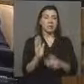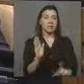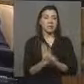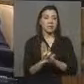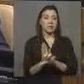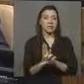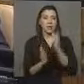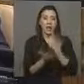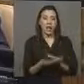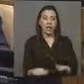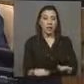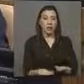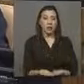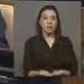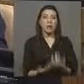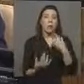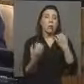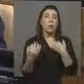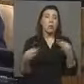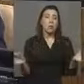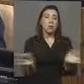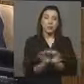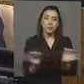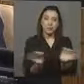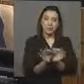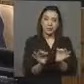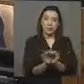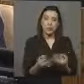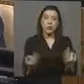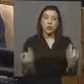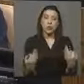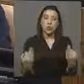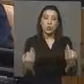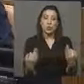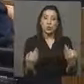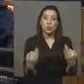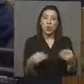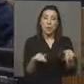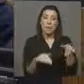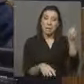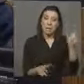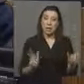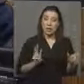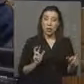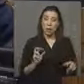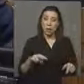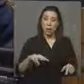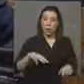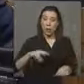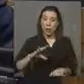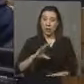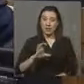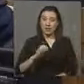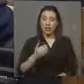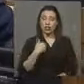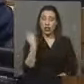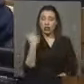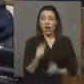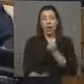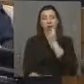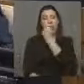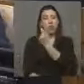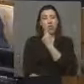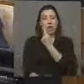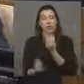actuales. ¿Por qué hago esta introducción? Porque justamente, ¿no es cierto?, este mismo señor Ponce Lerú, a quien yo he denunciado